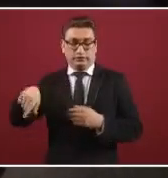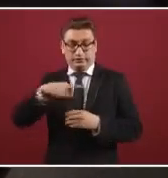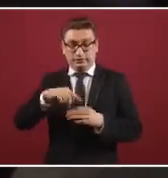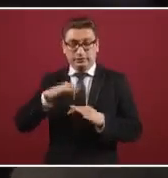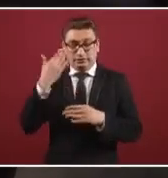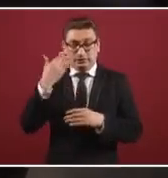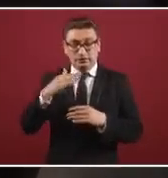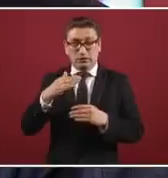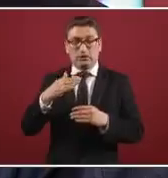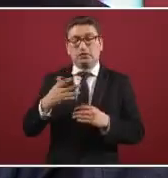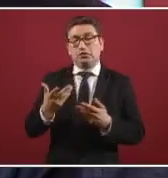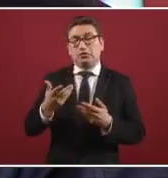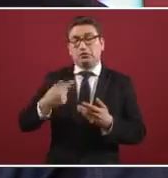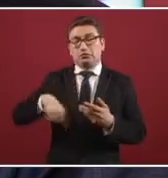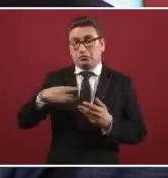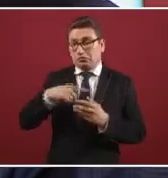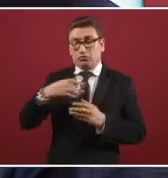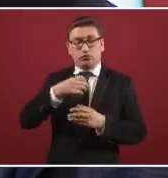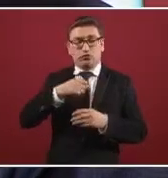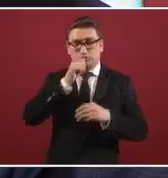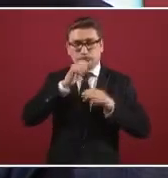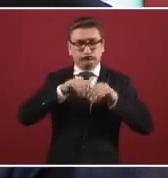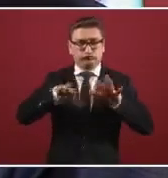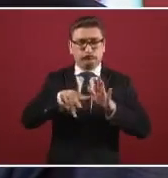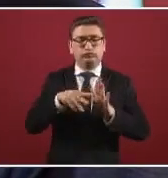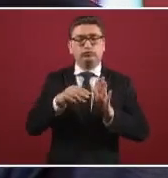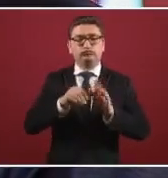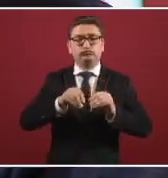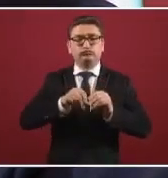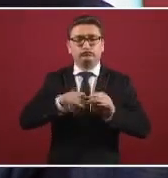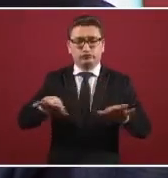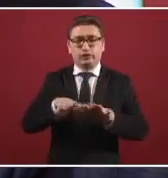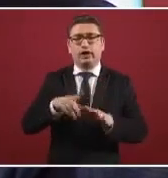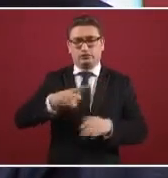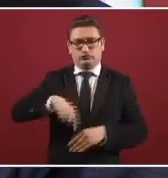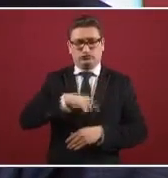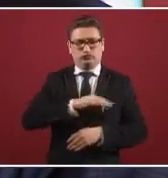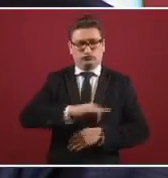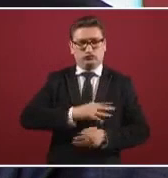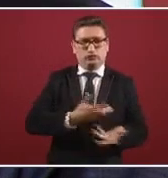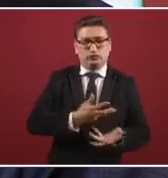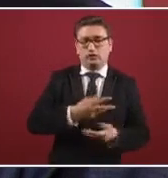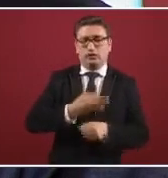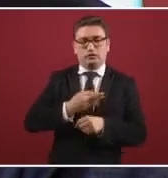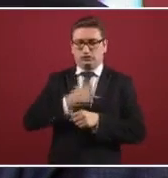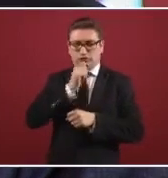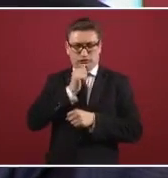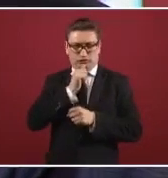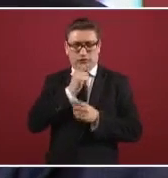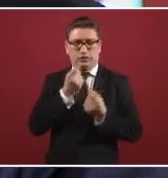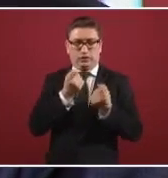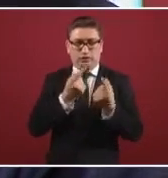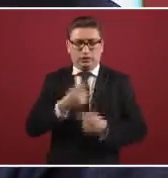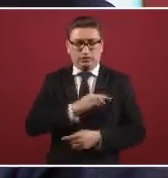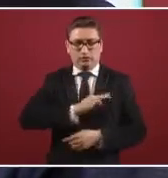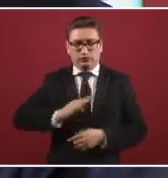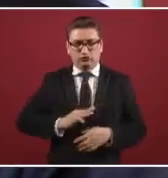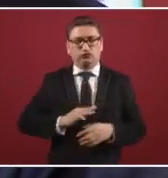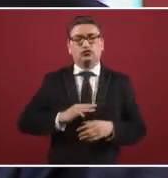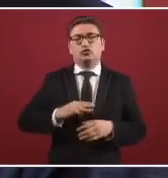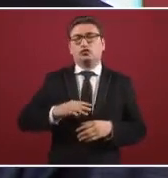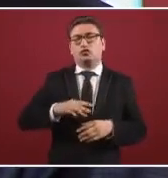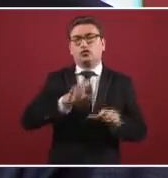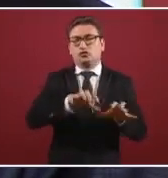ya podemos nosotros actuar. Entonces, hoy en día siguen siendo algunos municipios y algunos gobiernos de los estados quienes